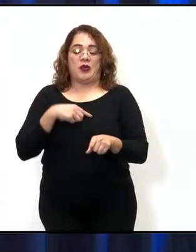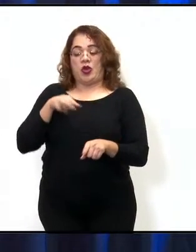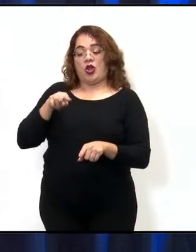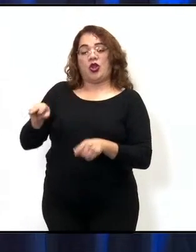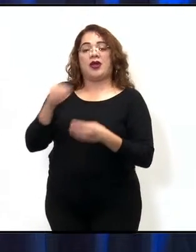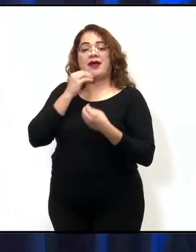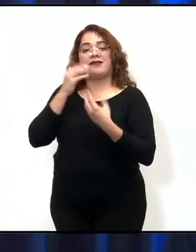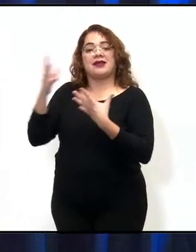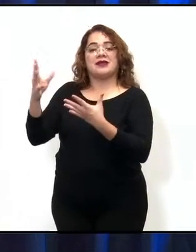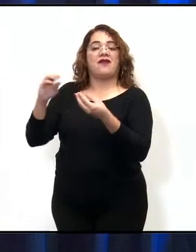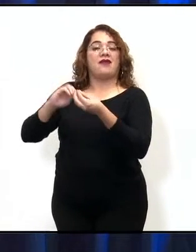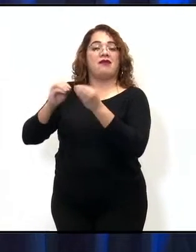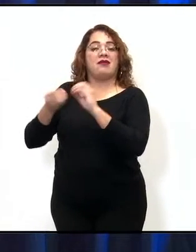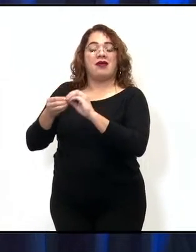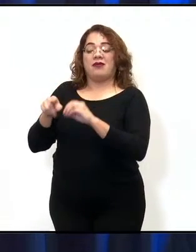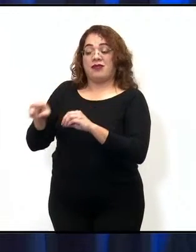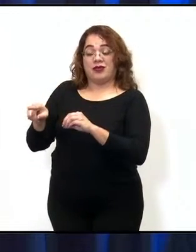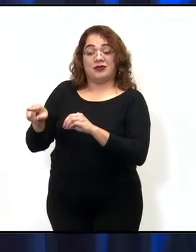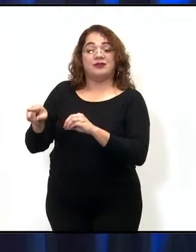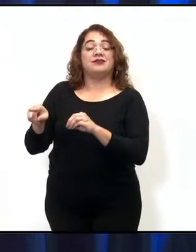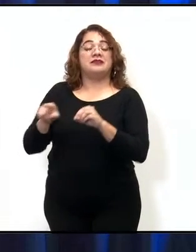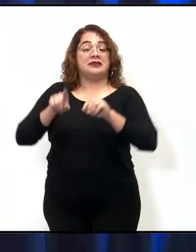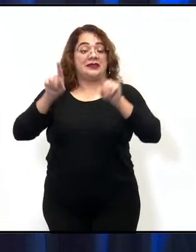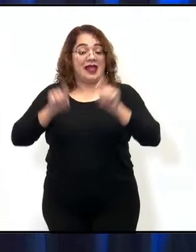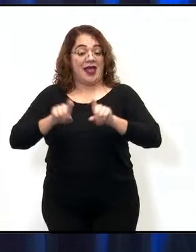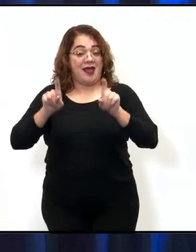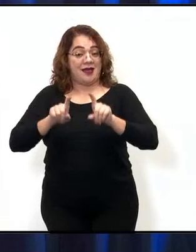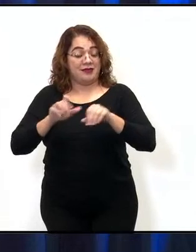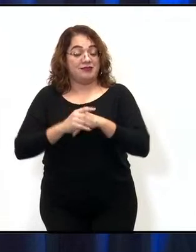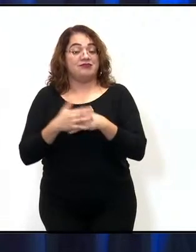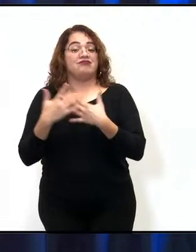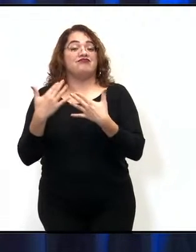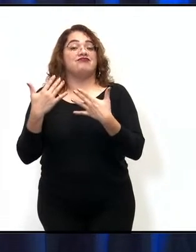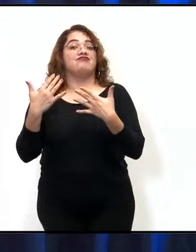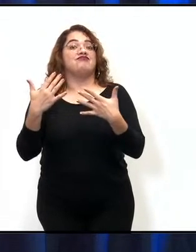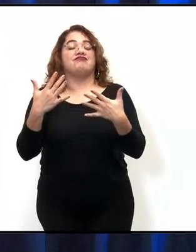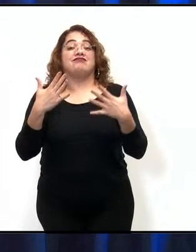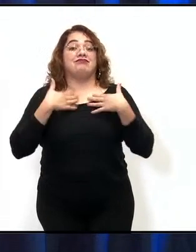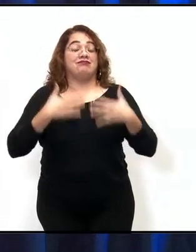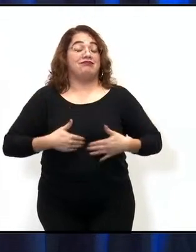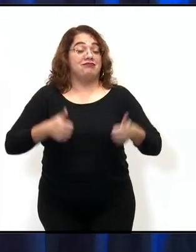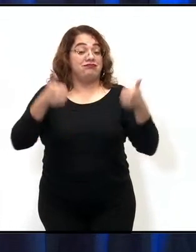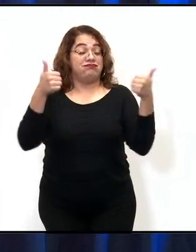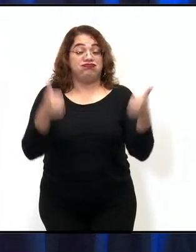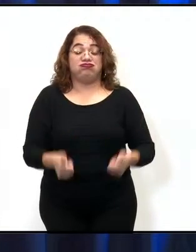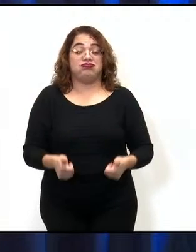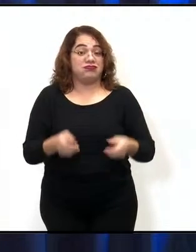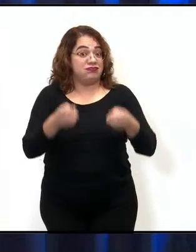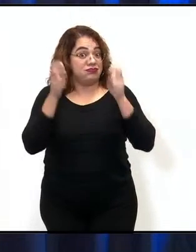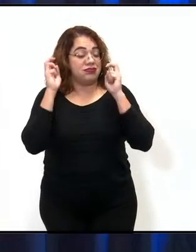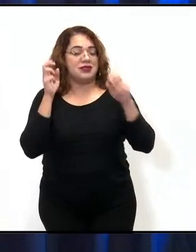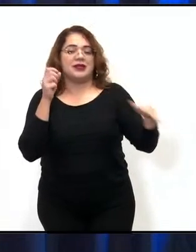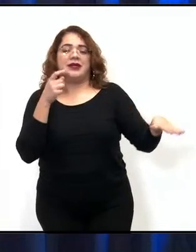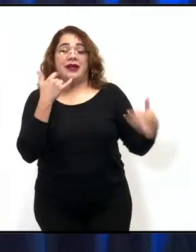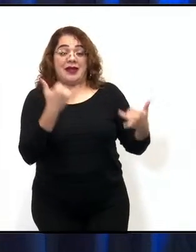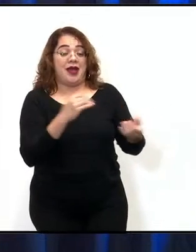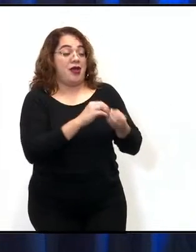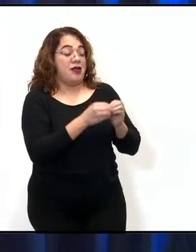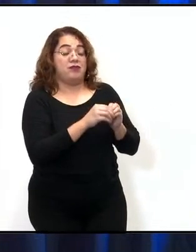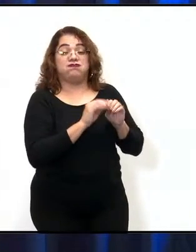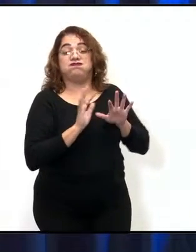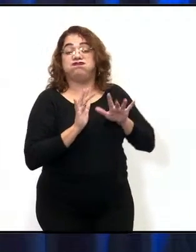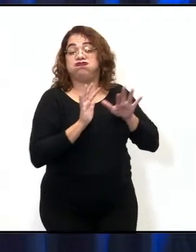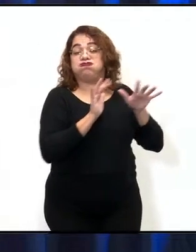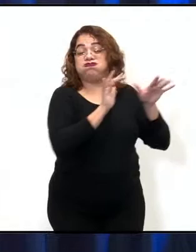muestren los síntomas y aquellas personas que tengan problemas más complicados y severos y necesitan ir a